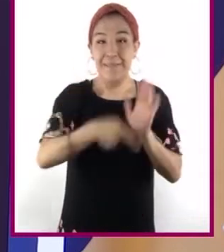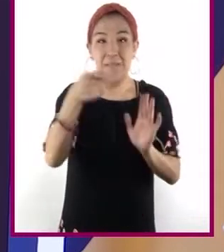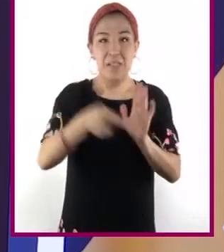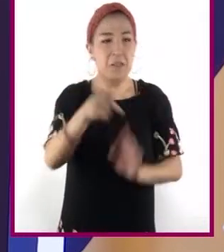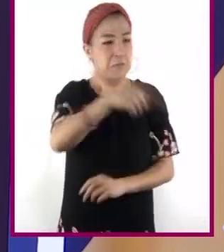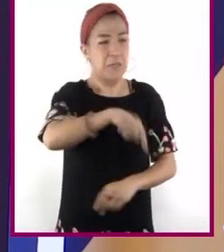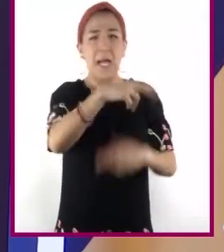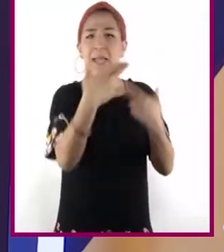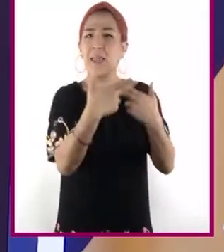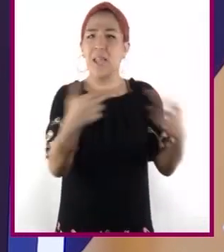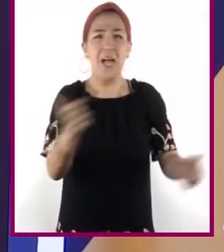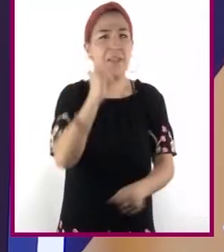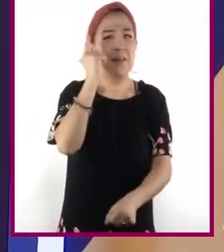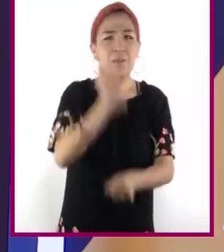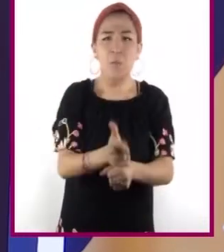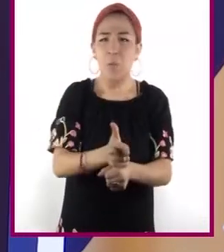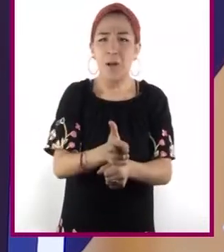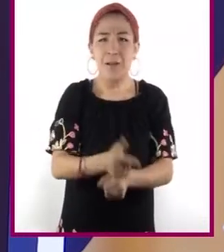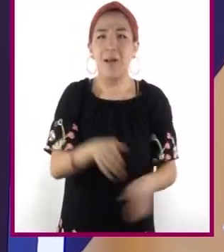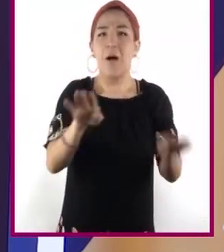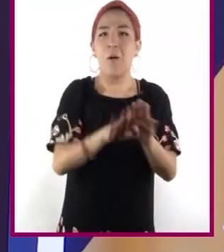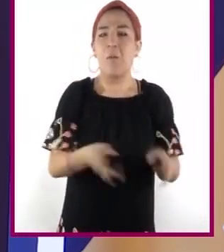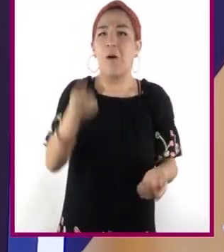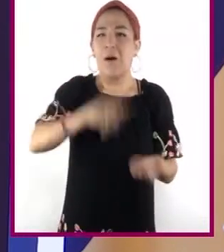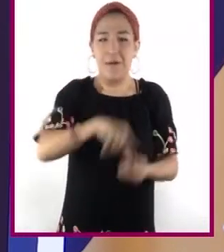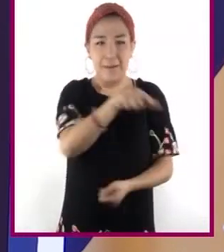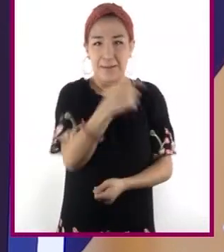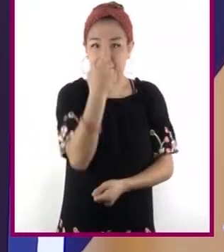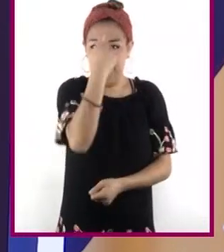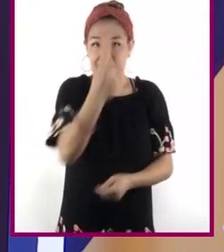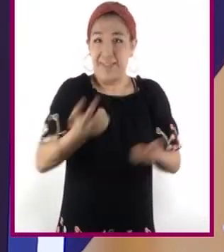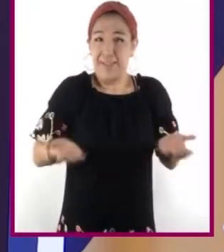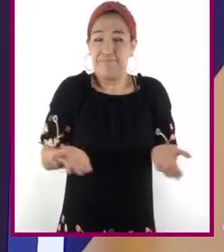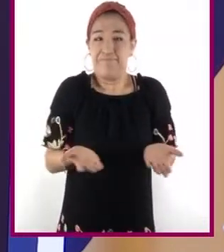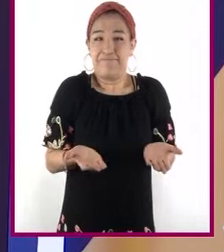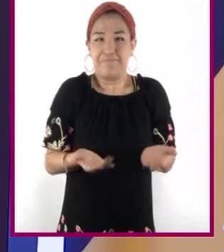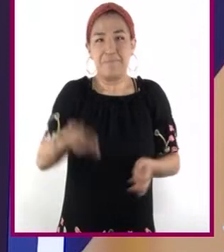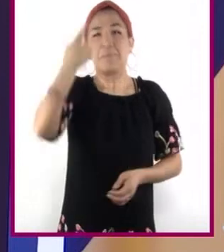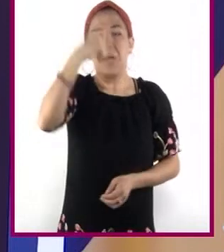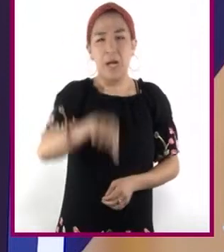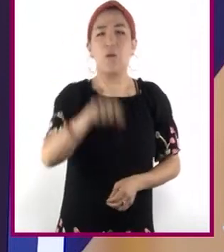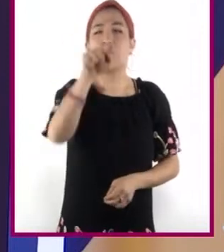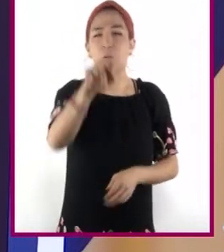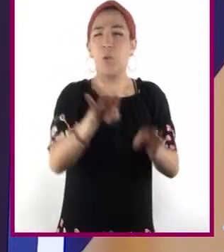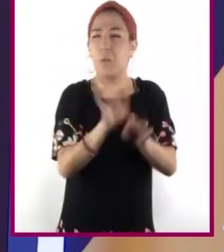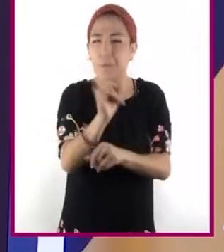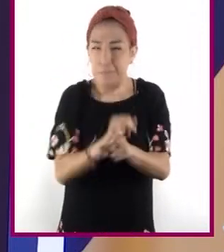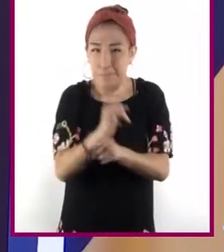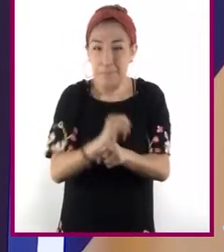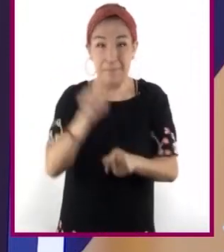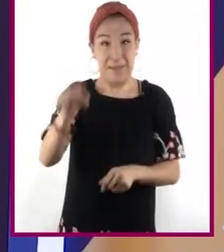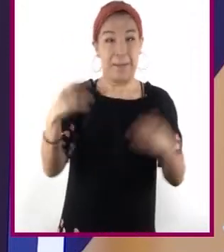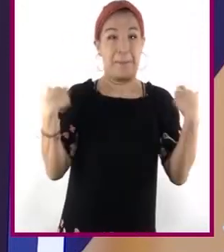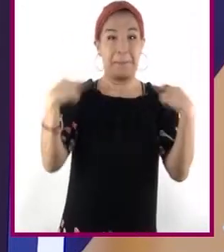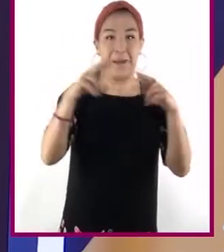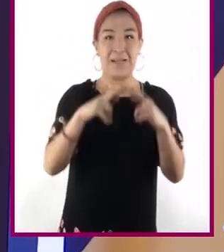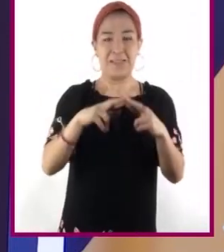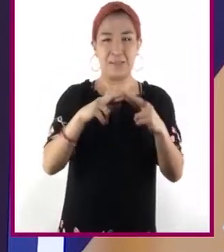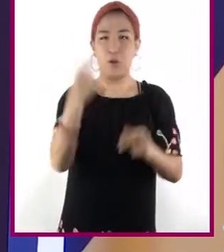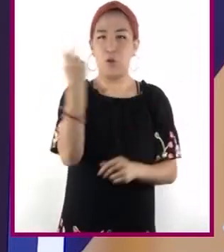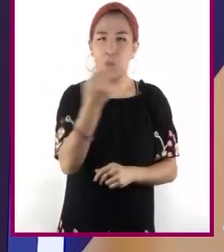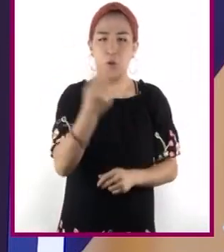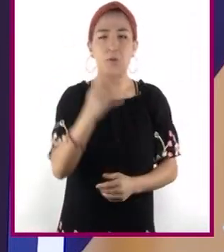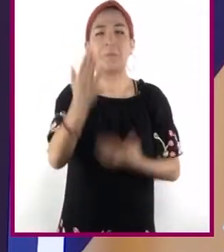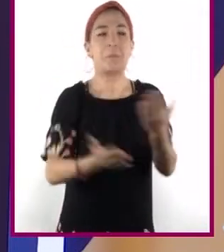diera cuenta de que fueron inventadas? Para averiguarlo, Díaz y Batanero